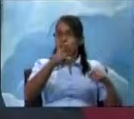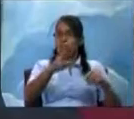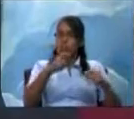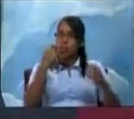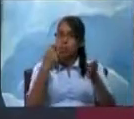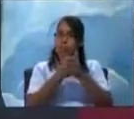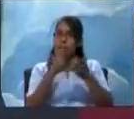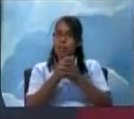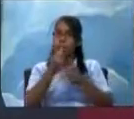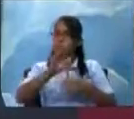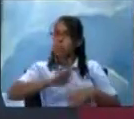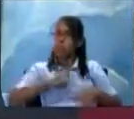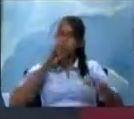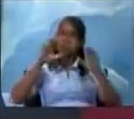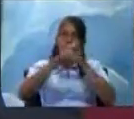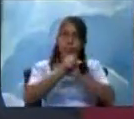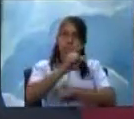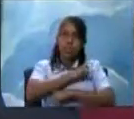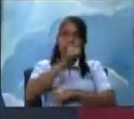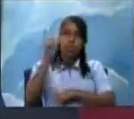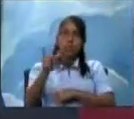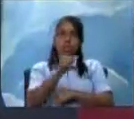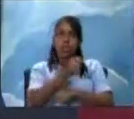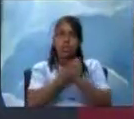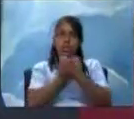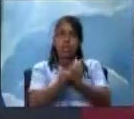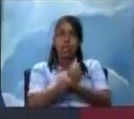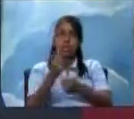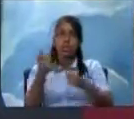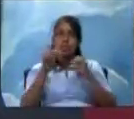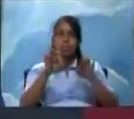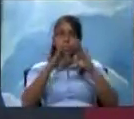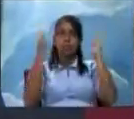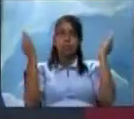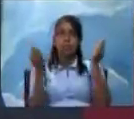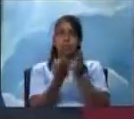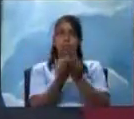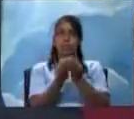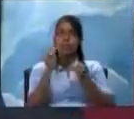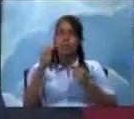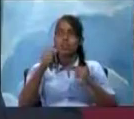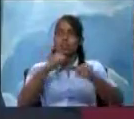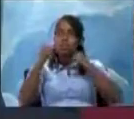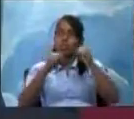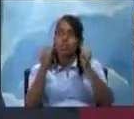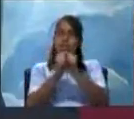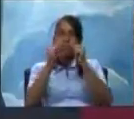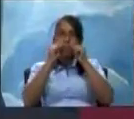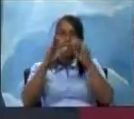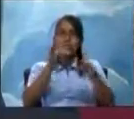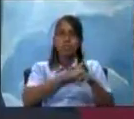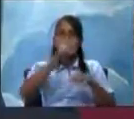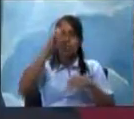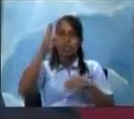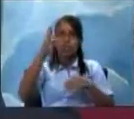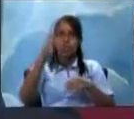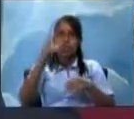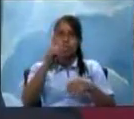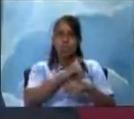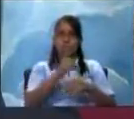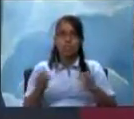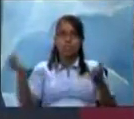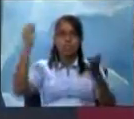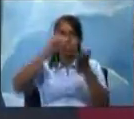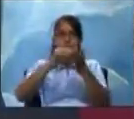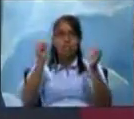usted paga un rescate, usted puede recuperar ese ser querido, ese familiar. Si corre con la bendición de Dios y la suerte de